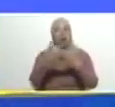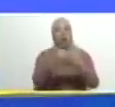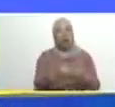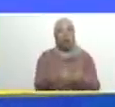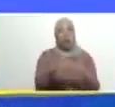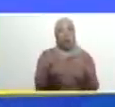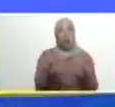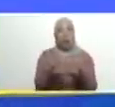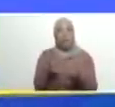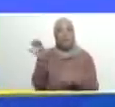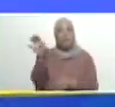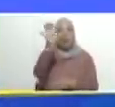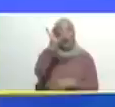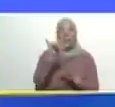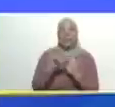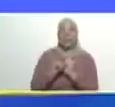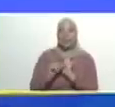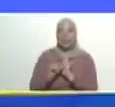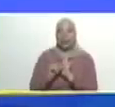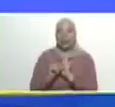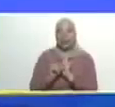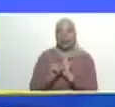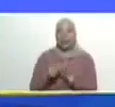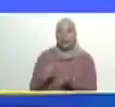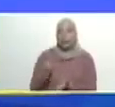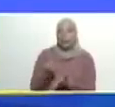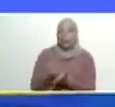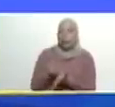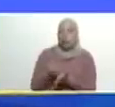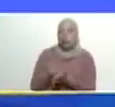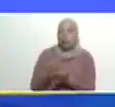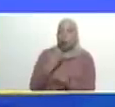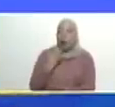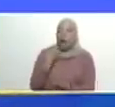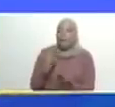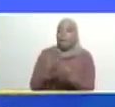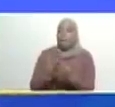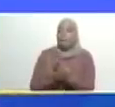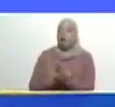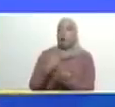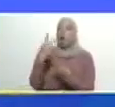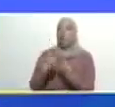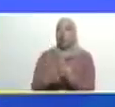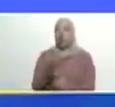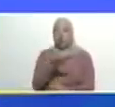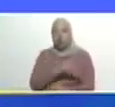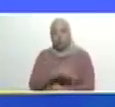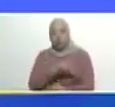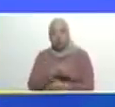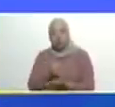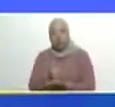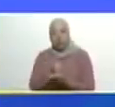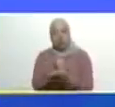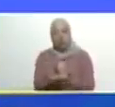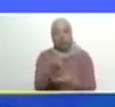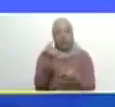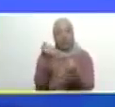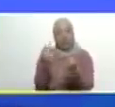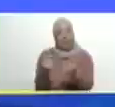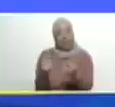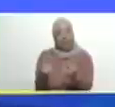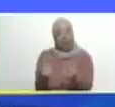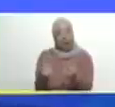vecinos, permitiéndoles invertir en proyectos sociales y de capital